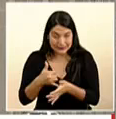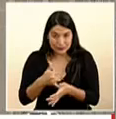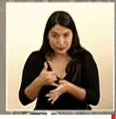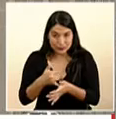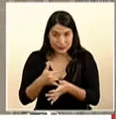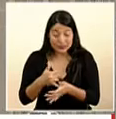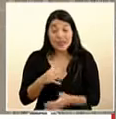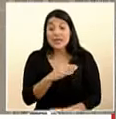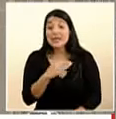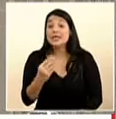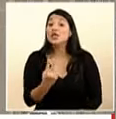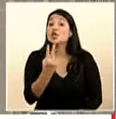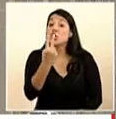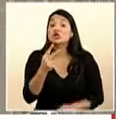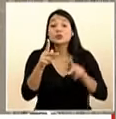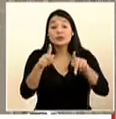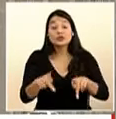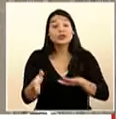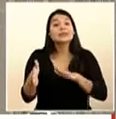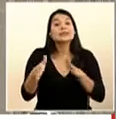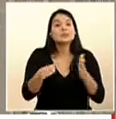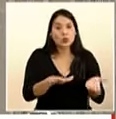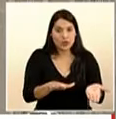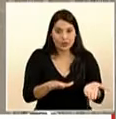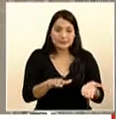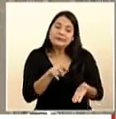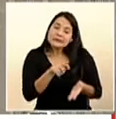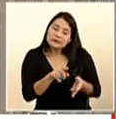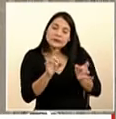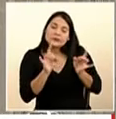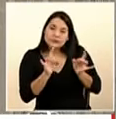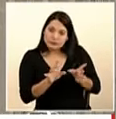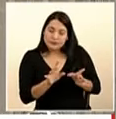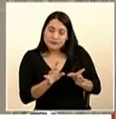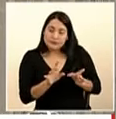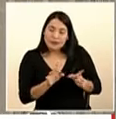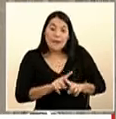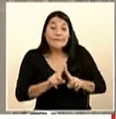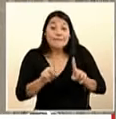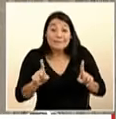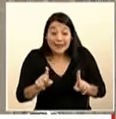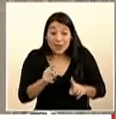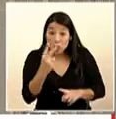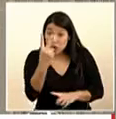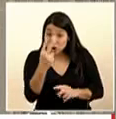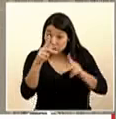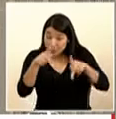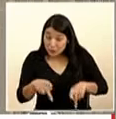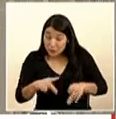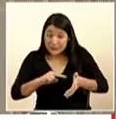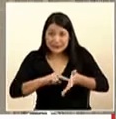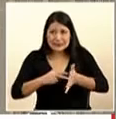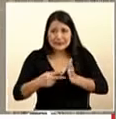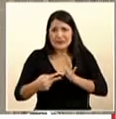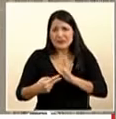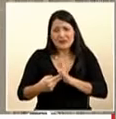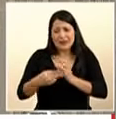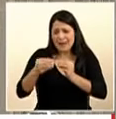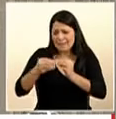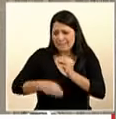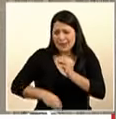dos personas han fallecido eso es una gran tragedia pero representa menos del punto de más o menos el